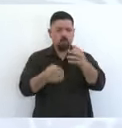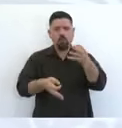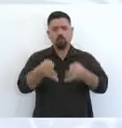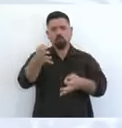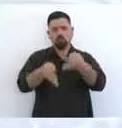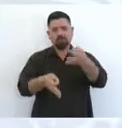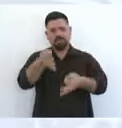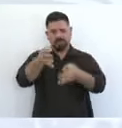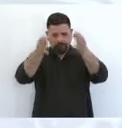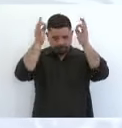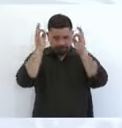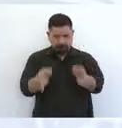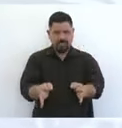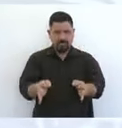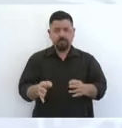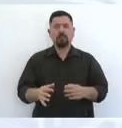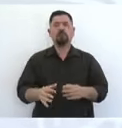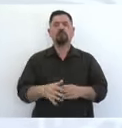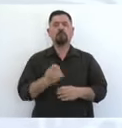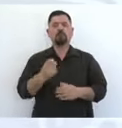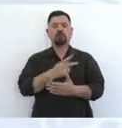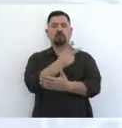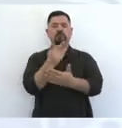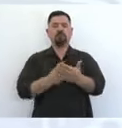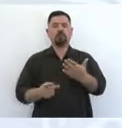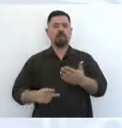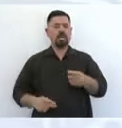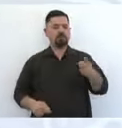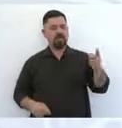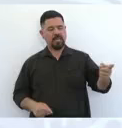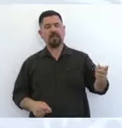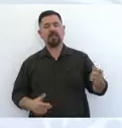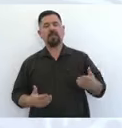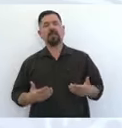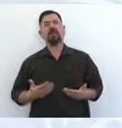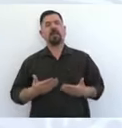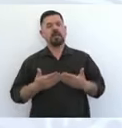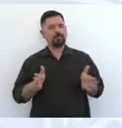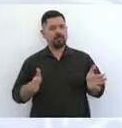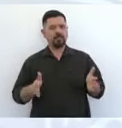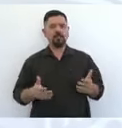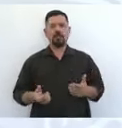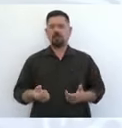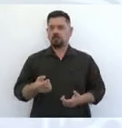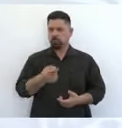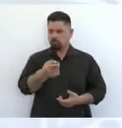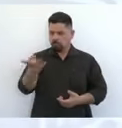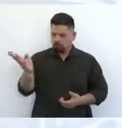abierto para que presidentas municipales, presidentes municipales,